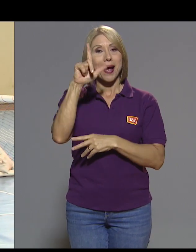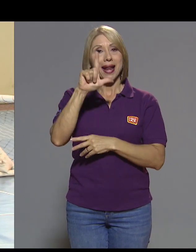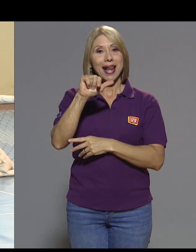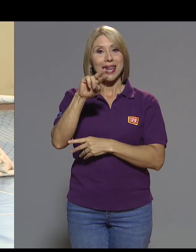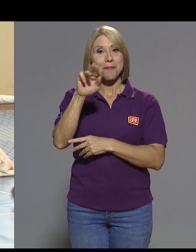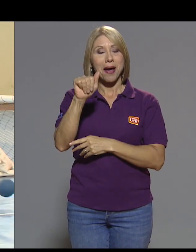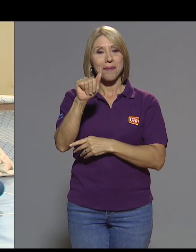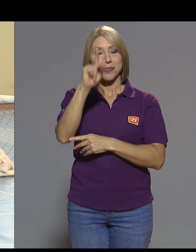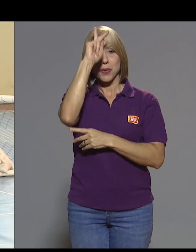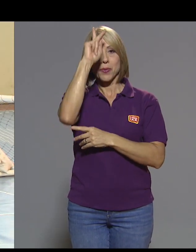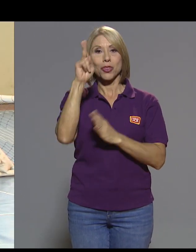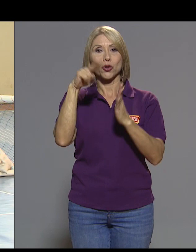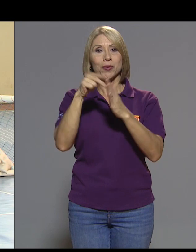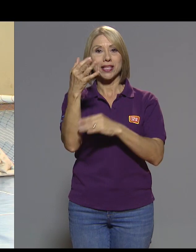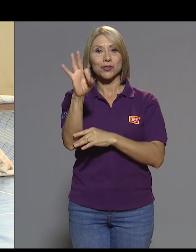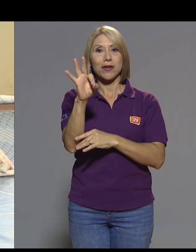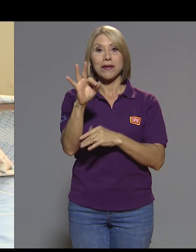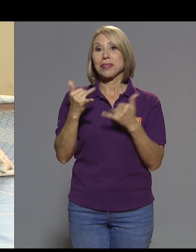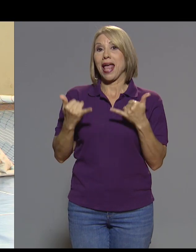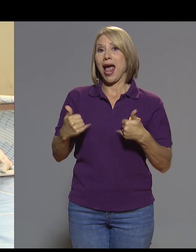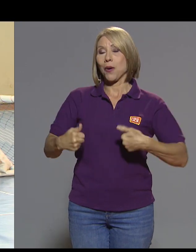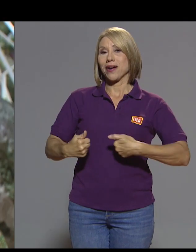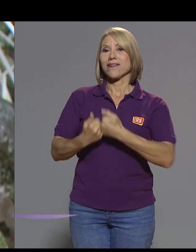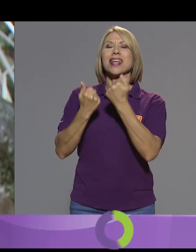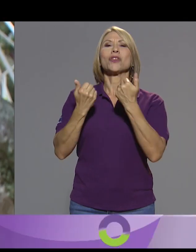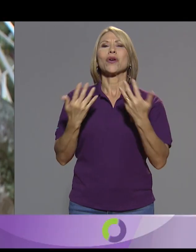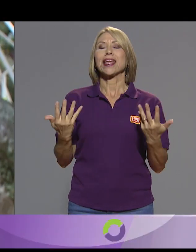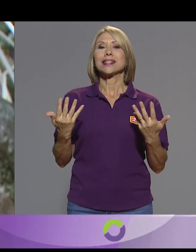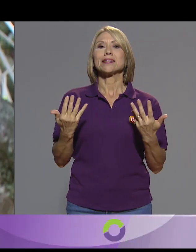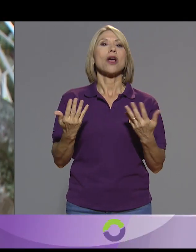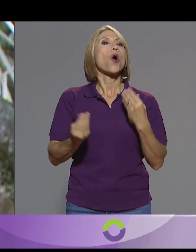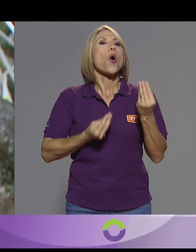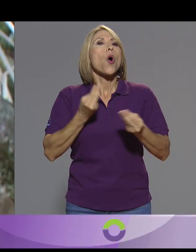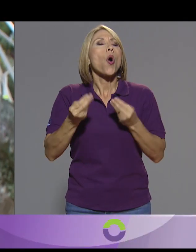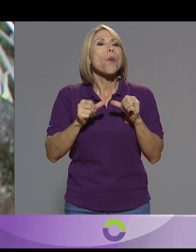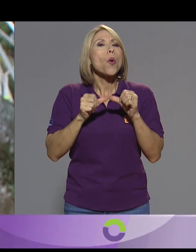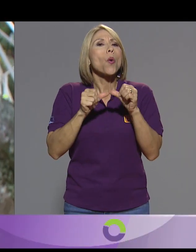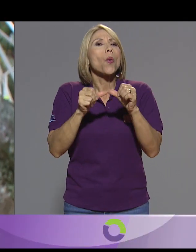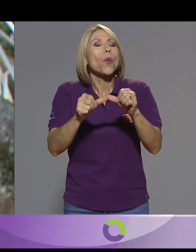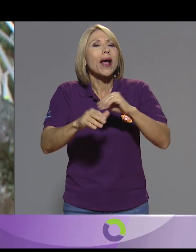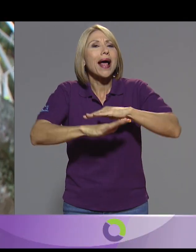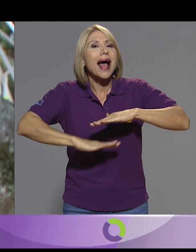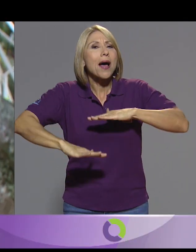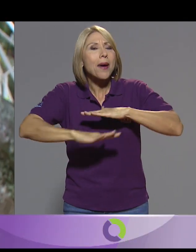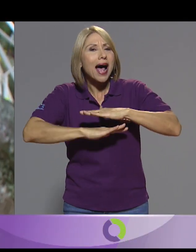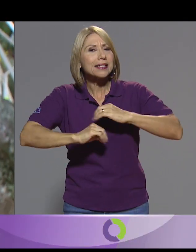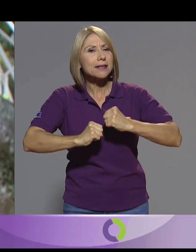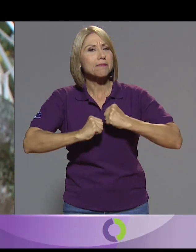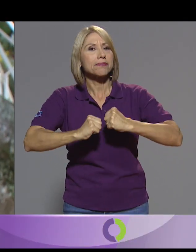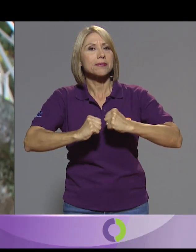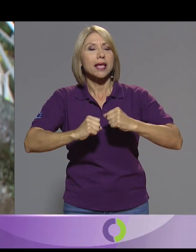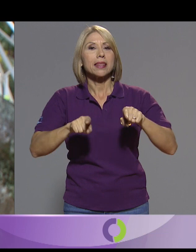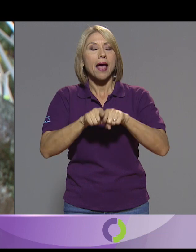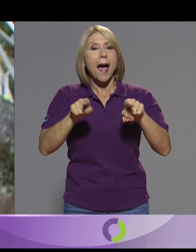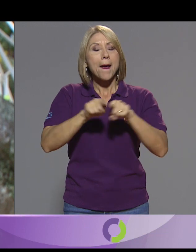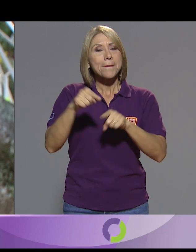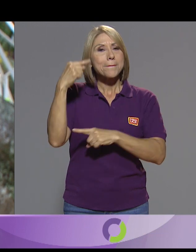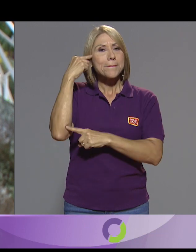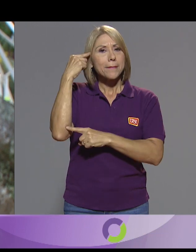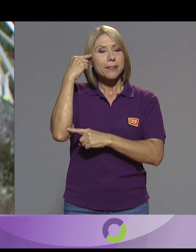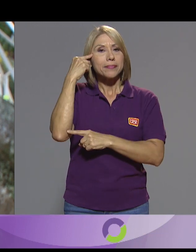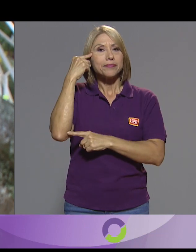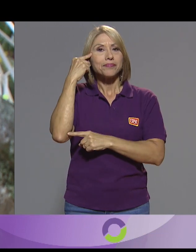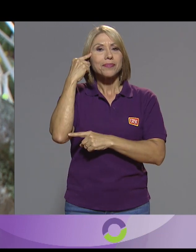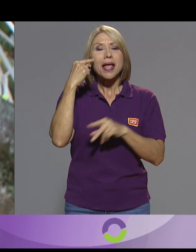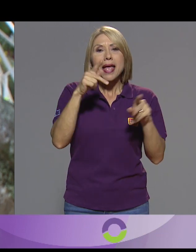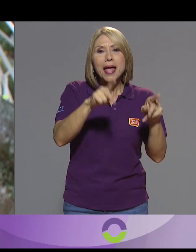para el himen 2019 el reto ahora que tenemos es como mantenemos la base como que desarrollamos la base y también